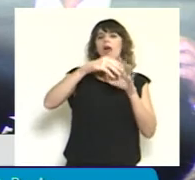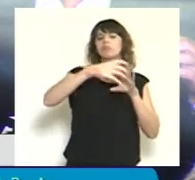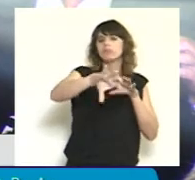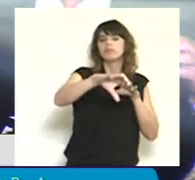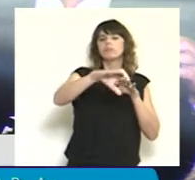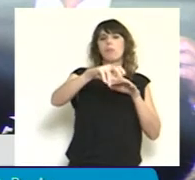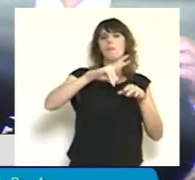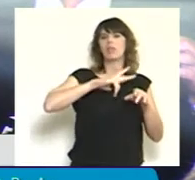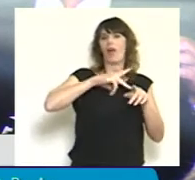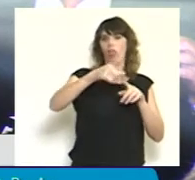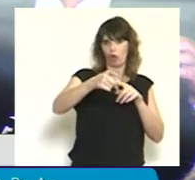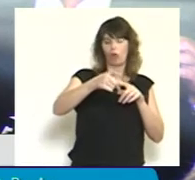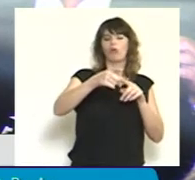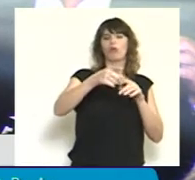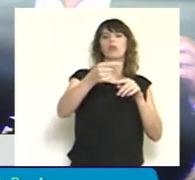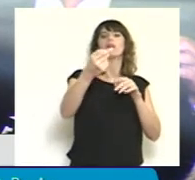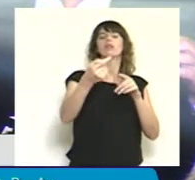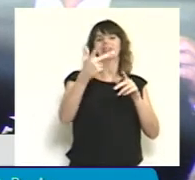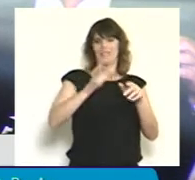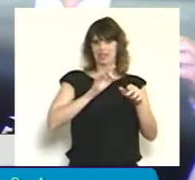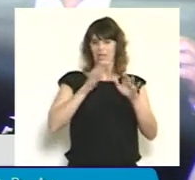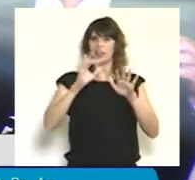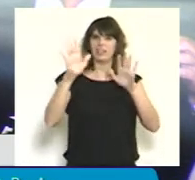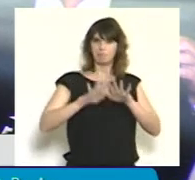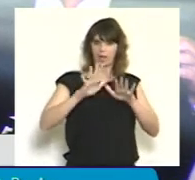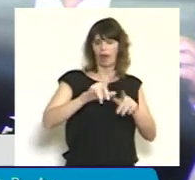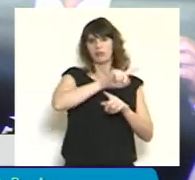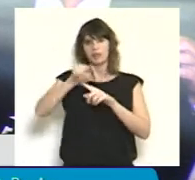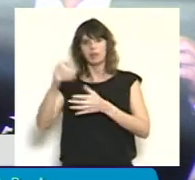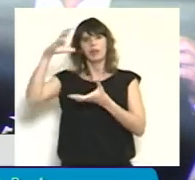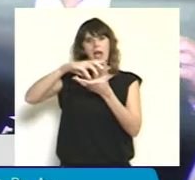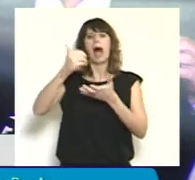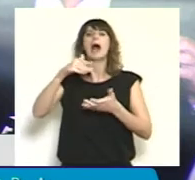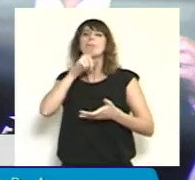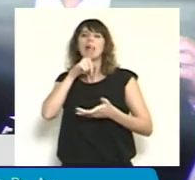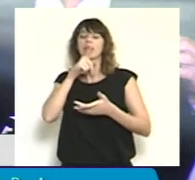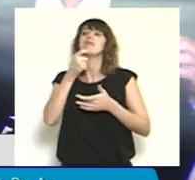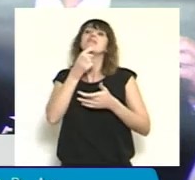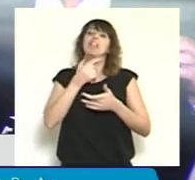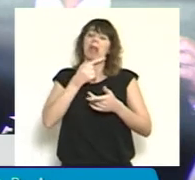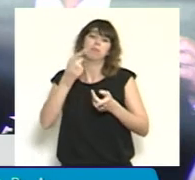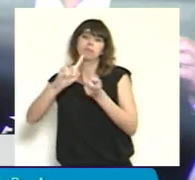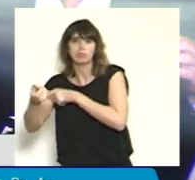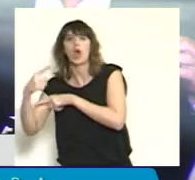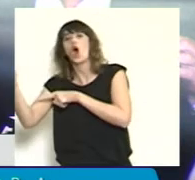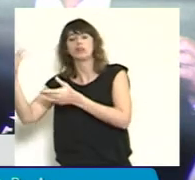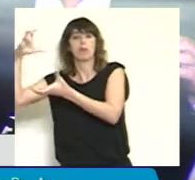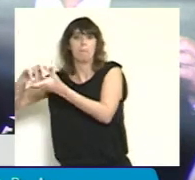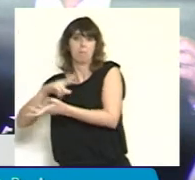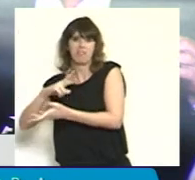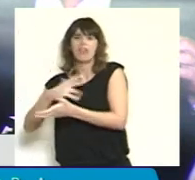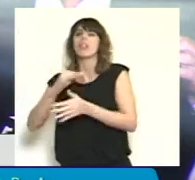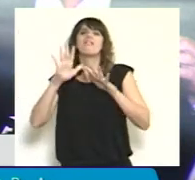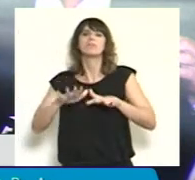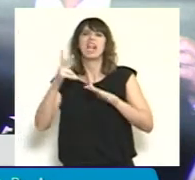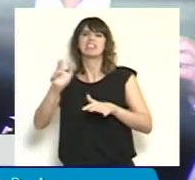de retirarse del ANMAC deberán pasar 3 años más para poder pasar a la actividad privada. Del mismo criterio se